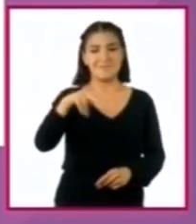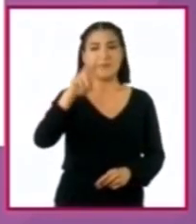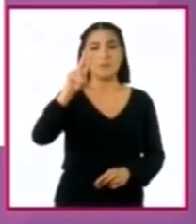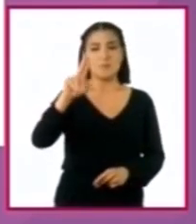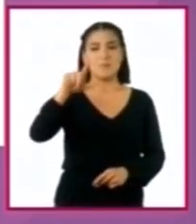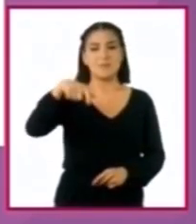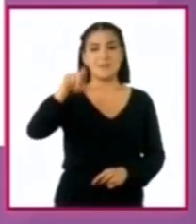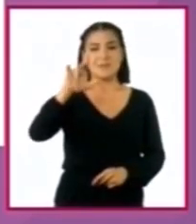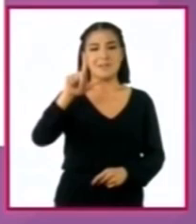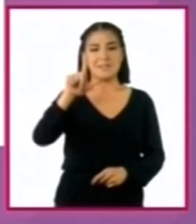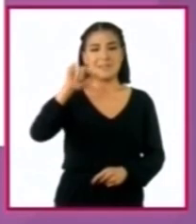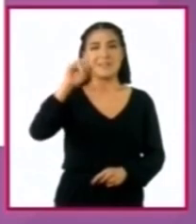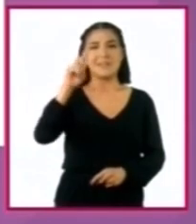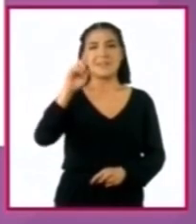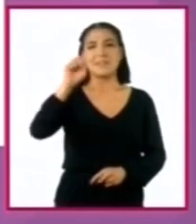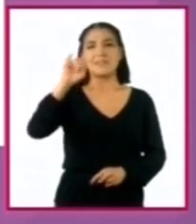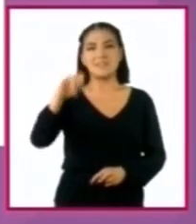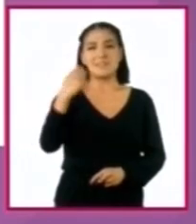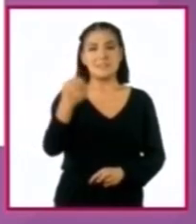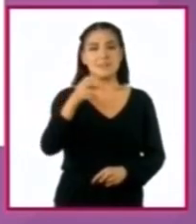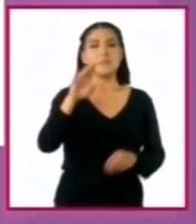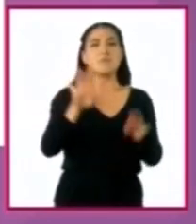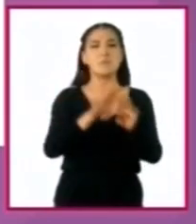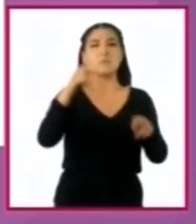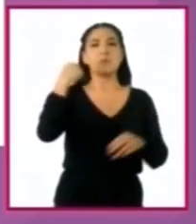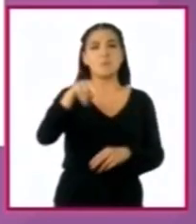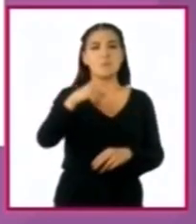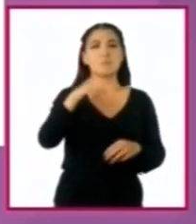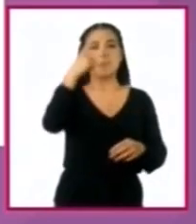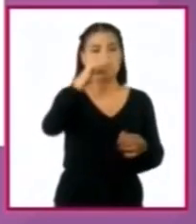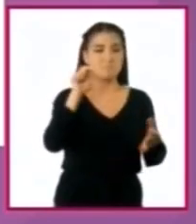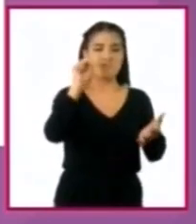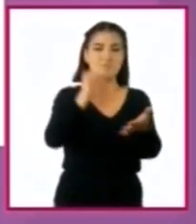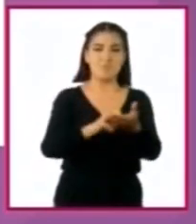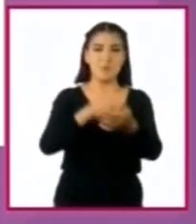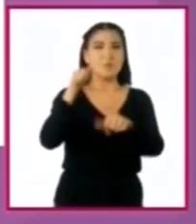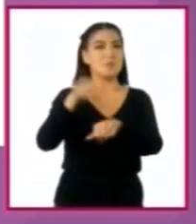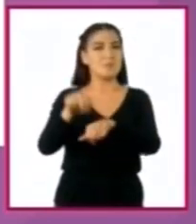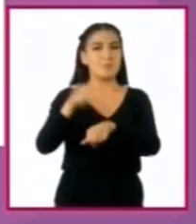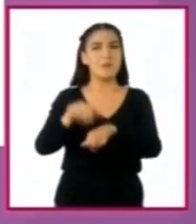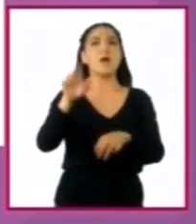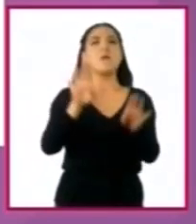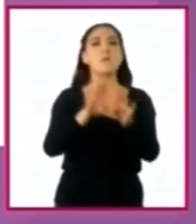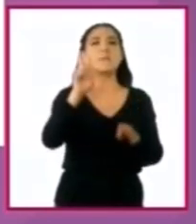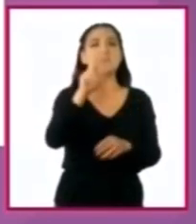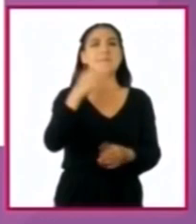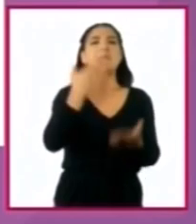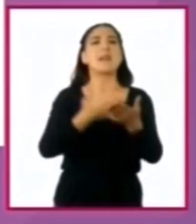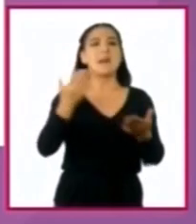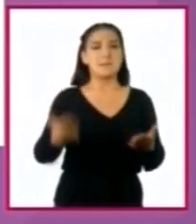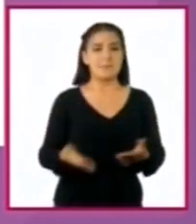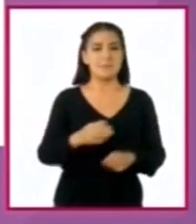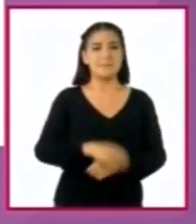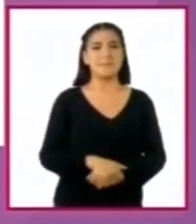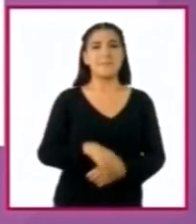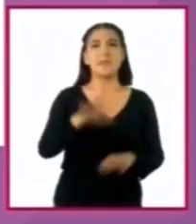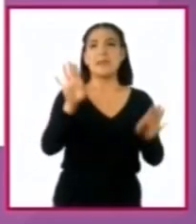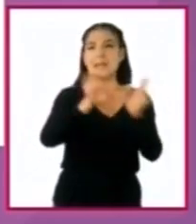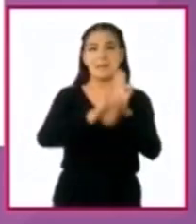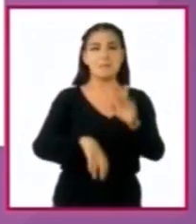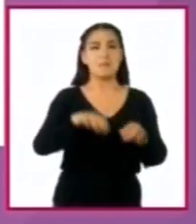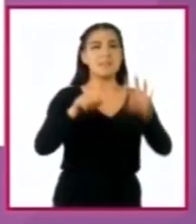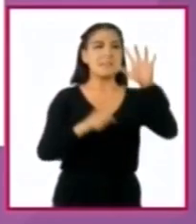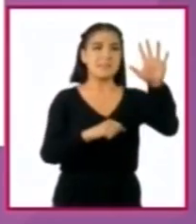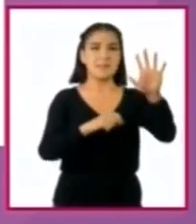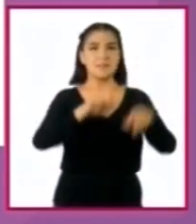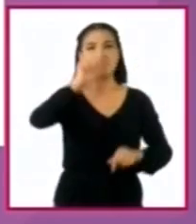usaba en sus escritos las fracciones decimales y una notación parecida a la que empleamos actualmente, separando la parte